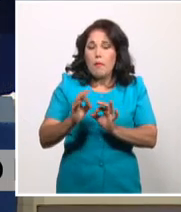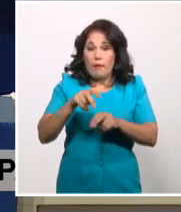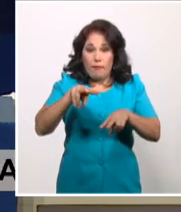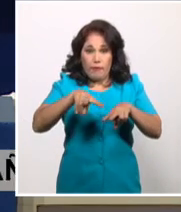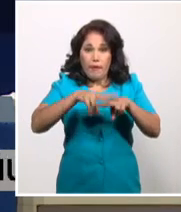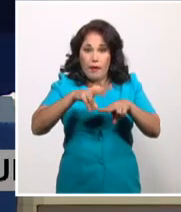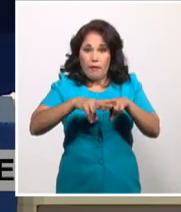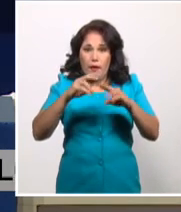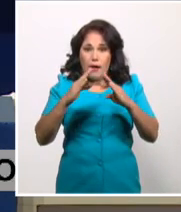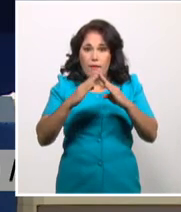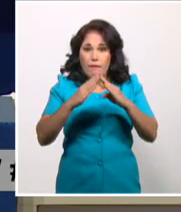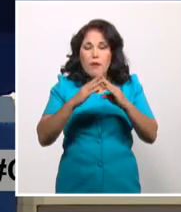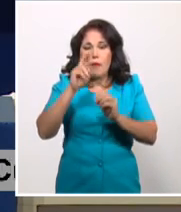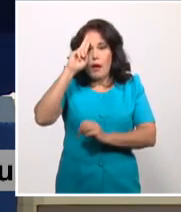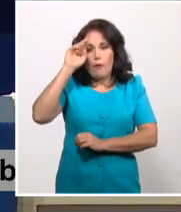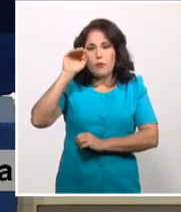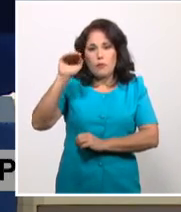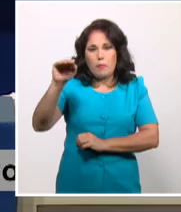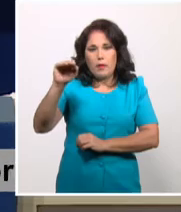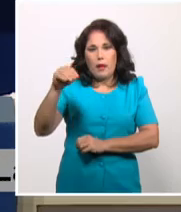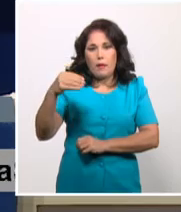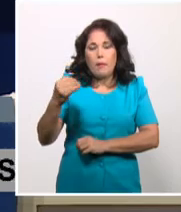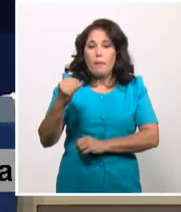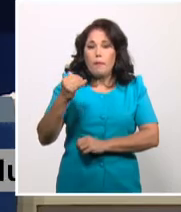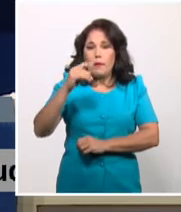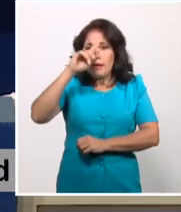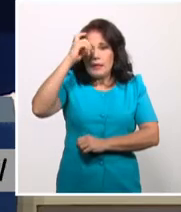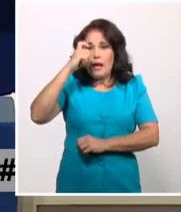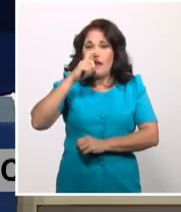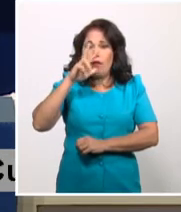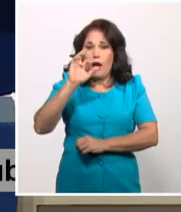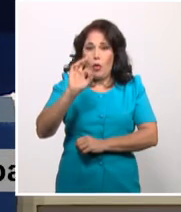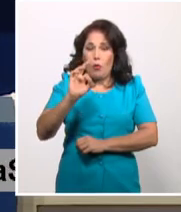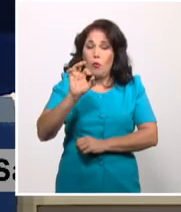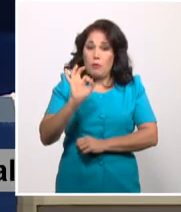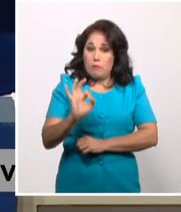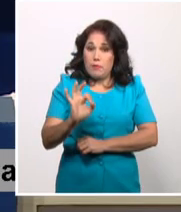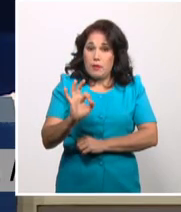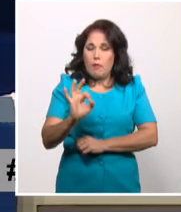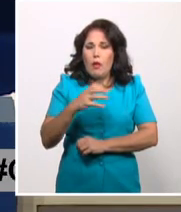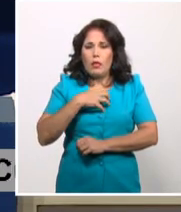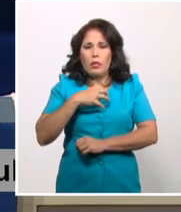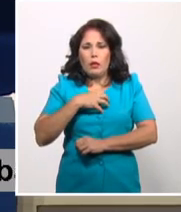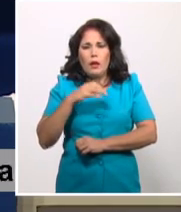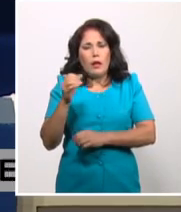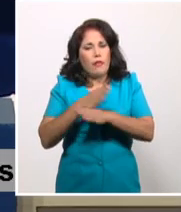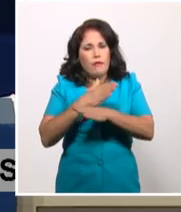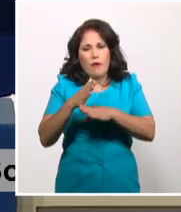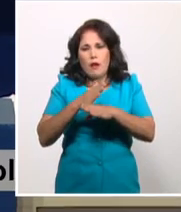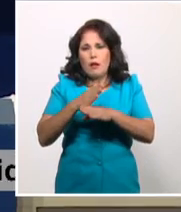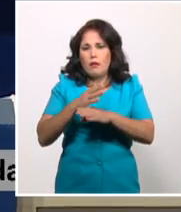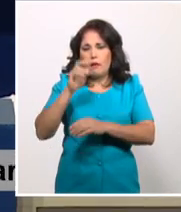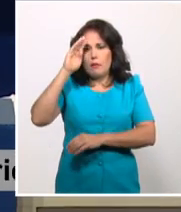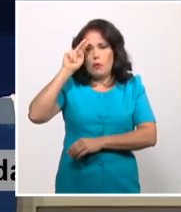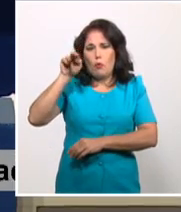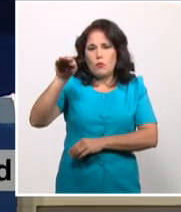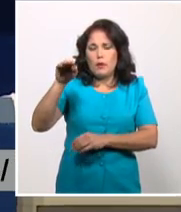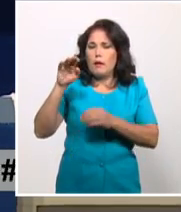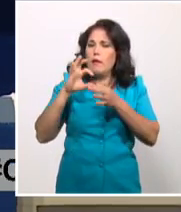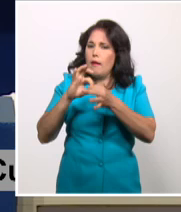que se encuentra en el Hospital Salvador Allende y que lleva también varios días reportado de